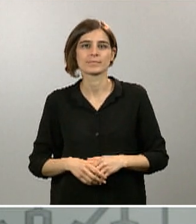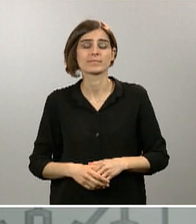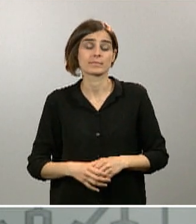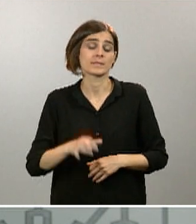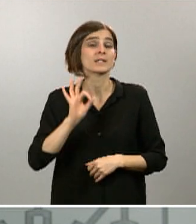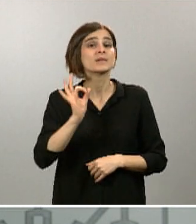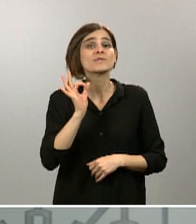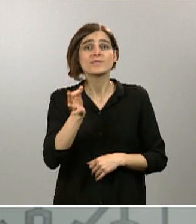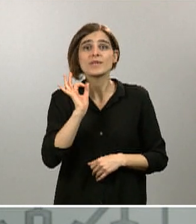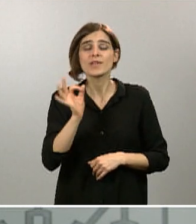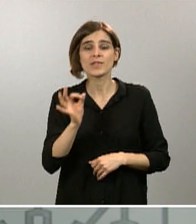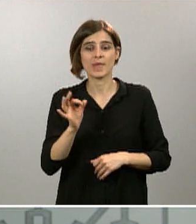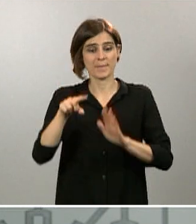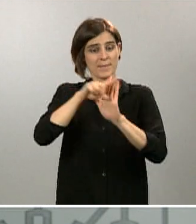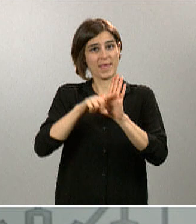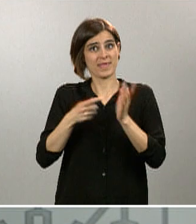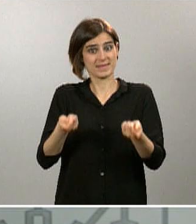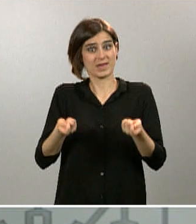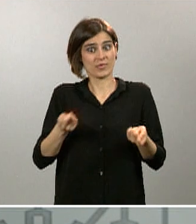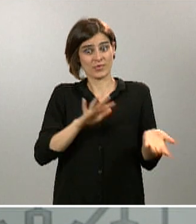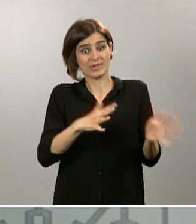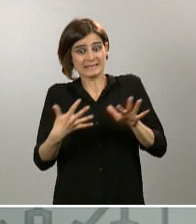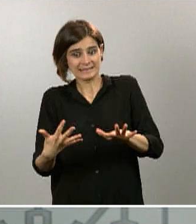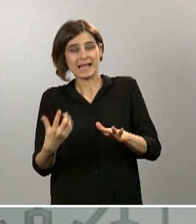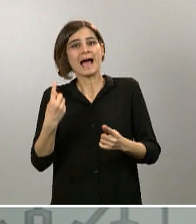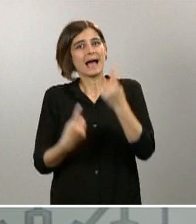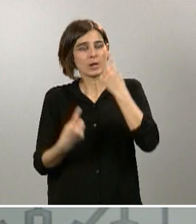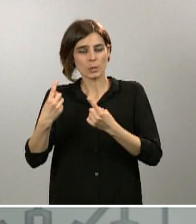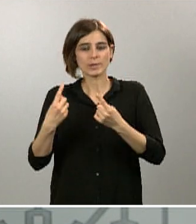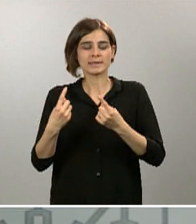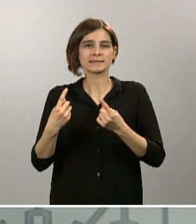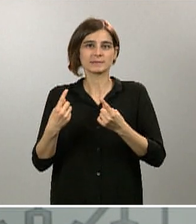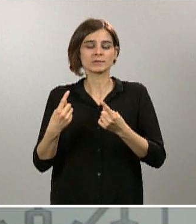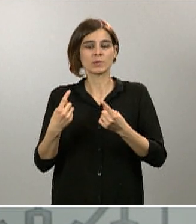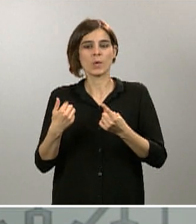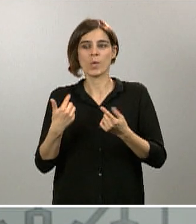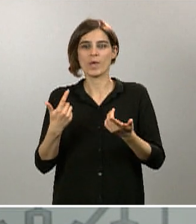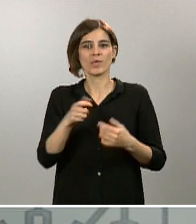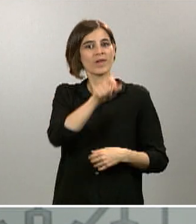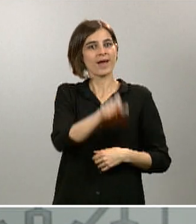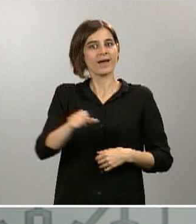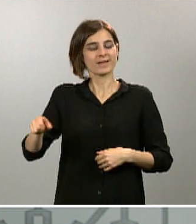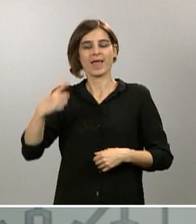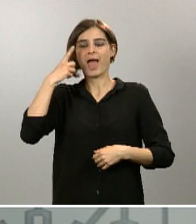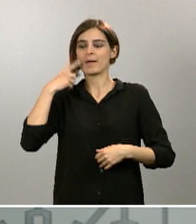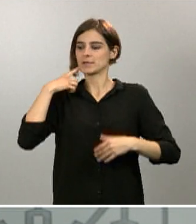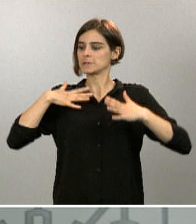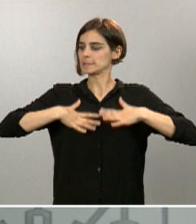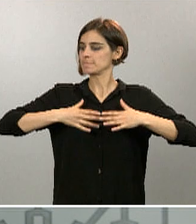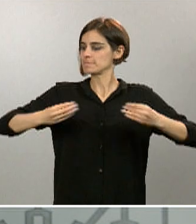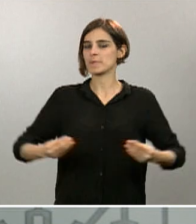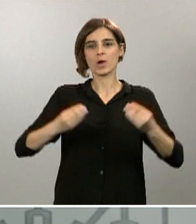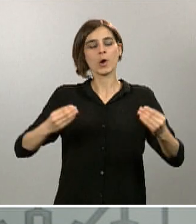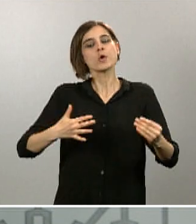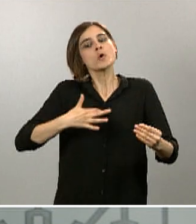control que se están aplicando que, a medida que se van generando mejores hábitos en la población, se pueden poner sobre la mesa como posibles